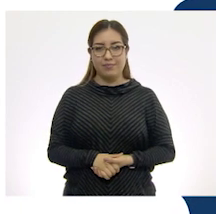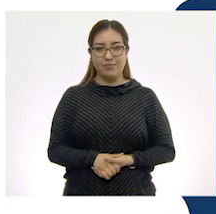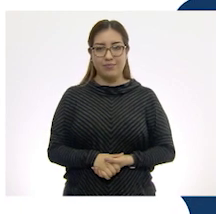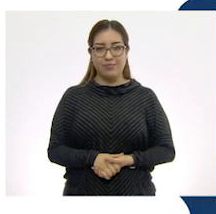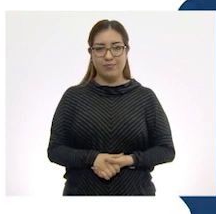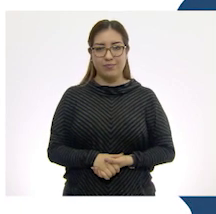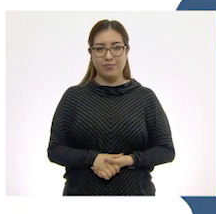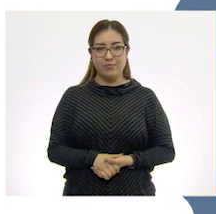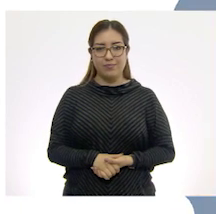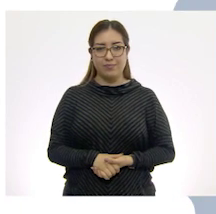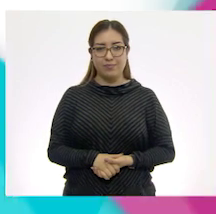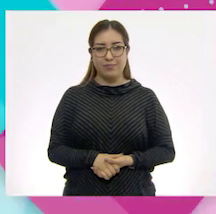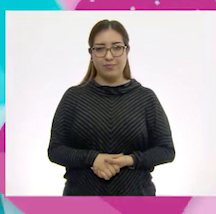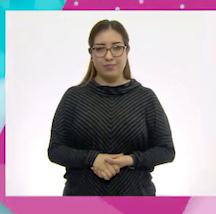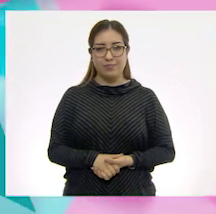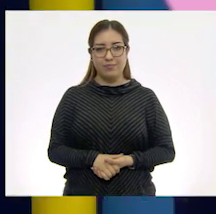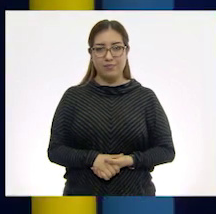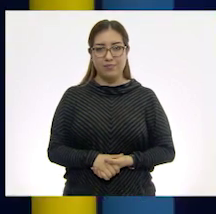aprendeencasa.cep.gov.mx.